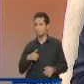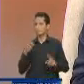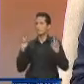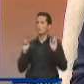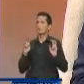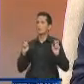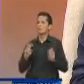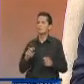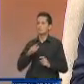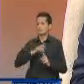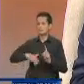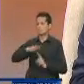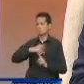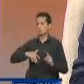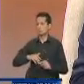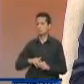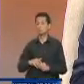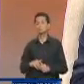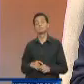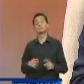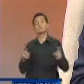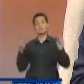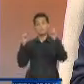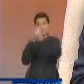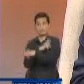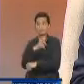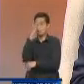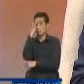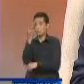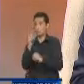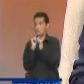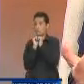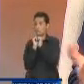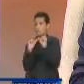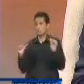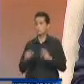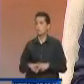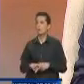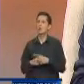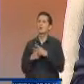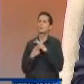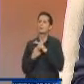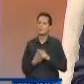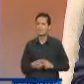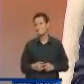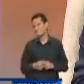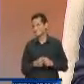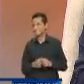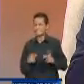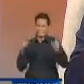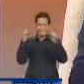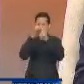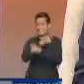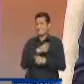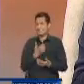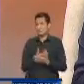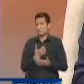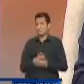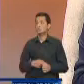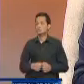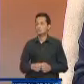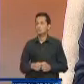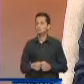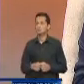que siempre va a ser complicado cuando un anuncio de esta naturaleza se hace partiendo de la premisa de que hay una situación económica compleja. Eso